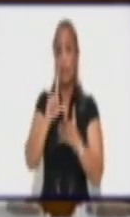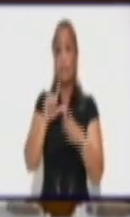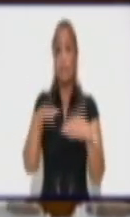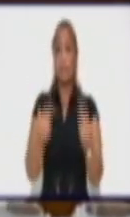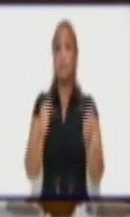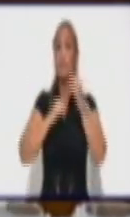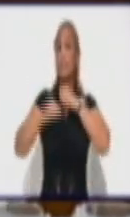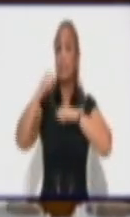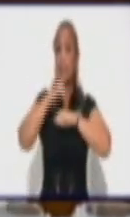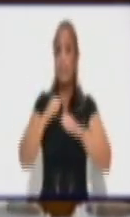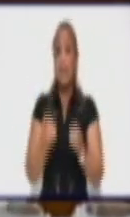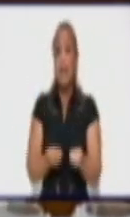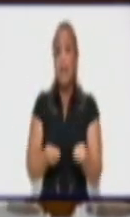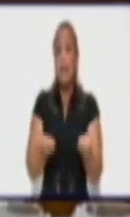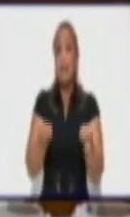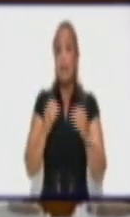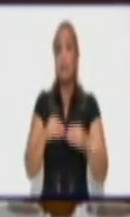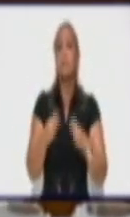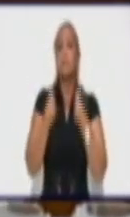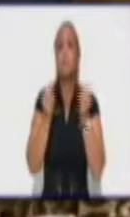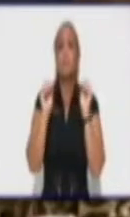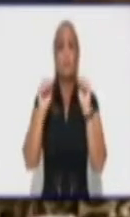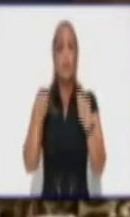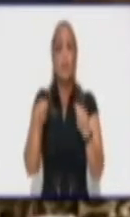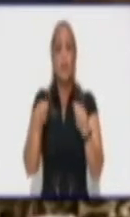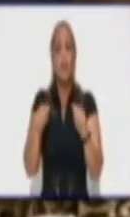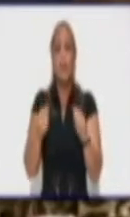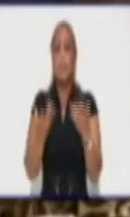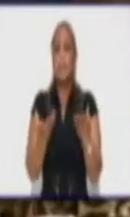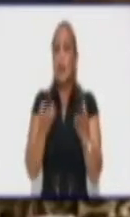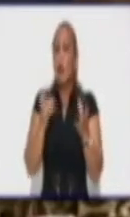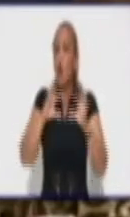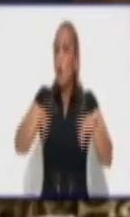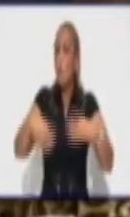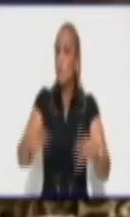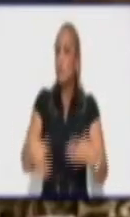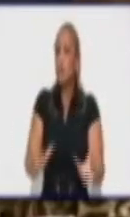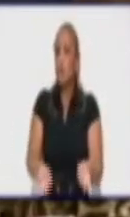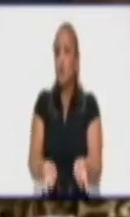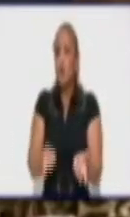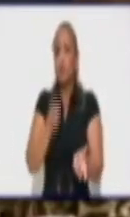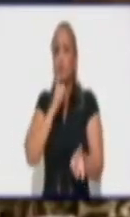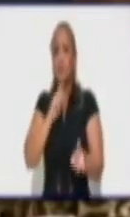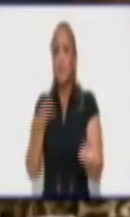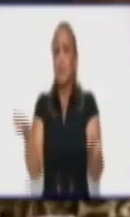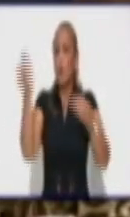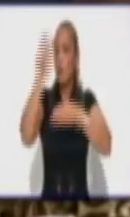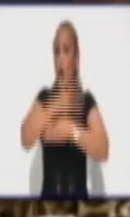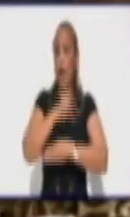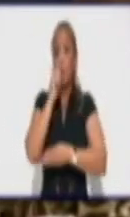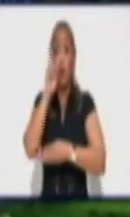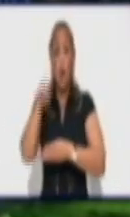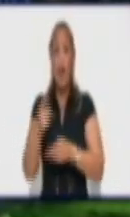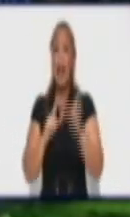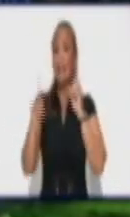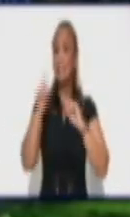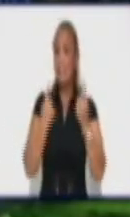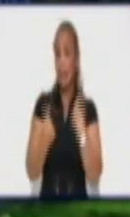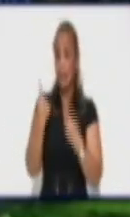posibilidad de en escenarios tan complejos como el bloqueo buscar soluciones buscar alternativas para el orden territorial